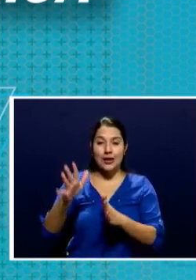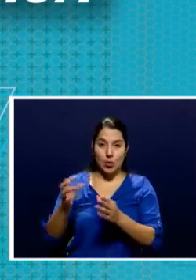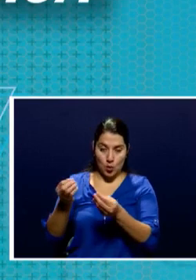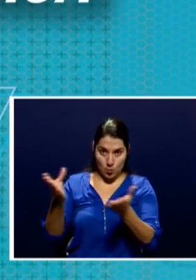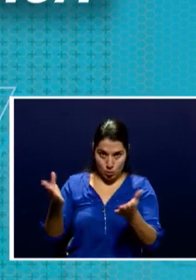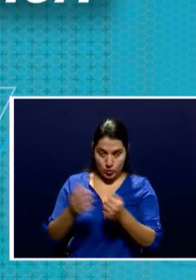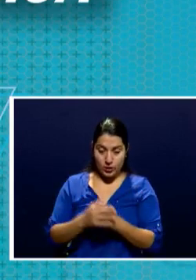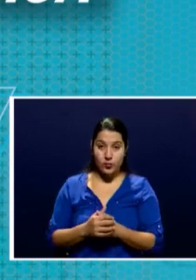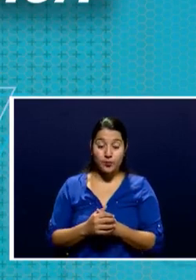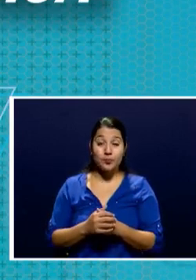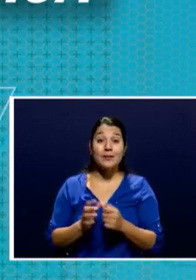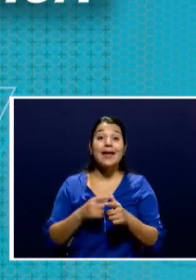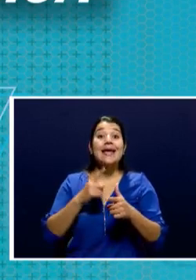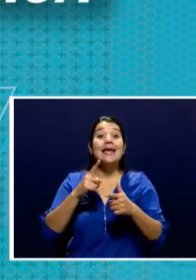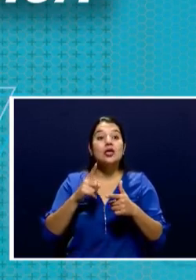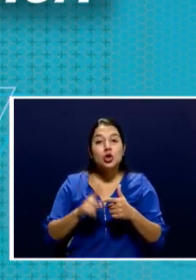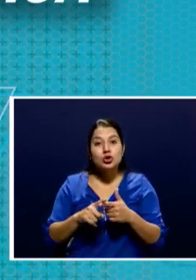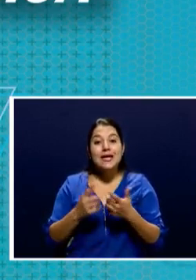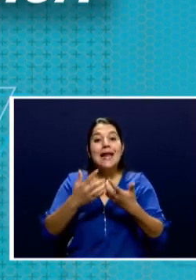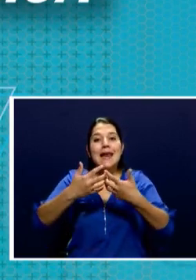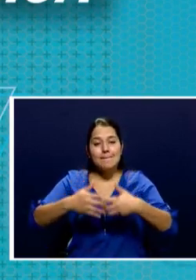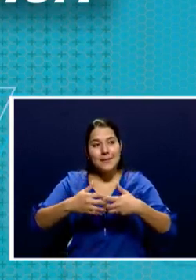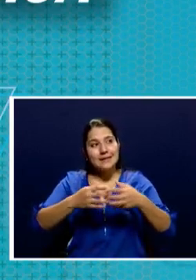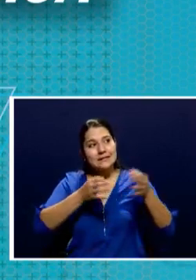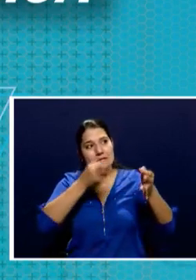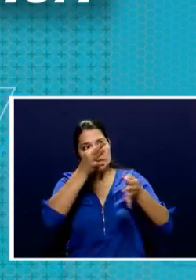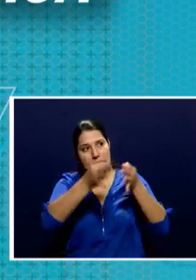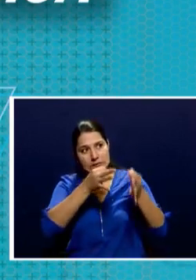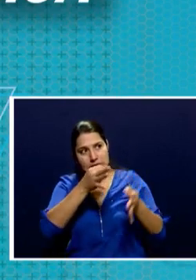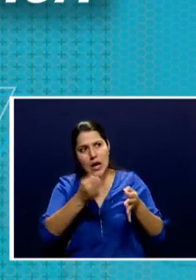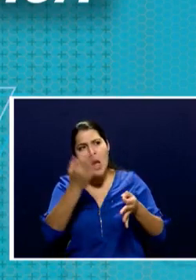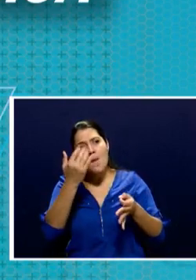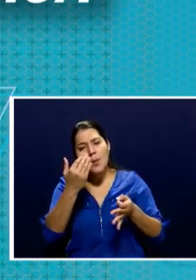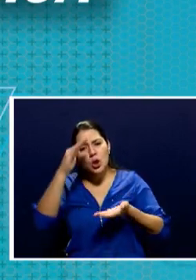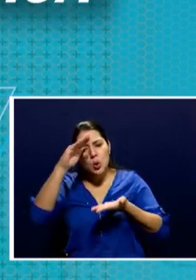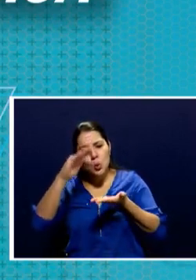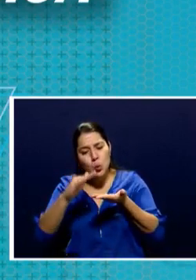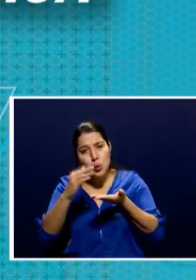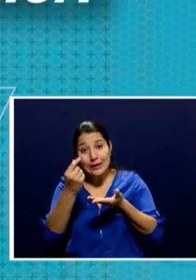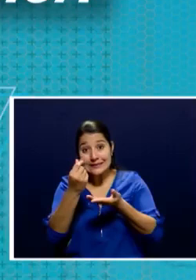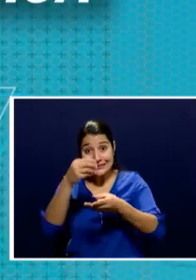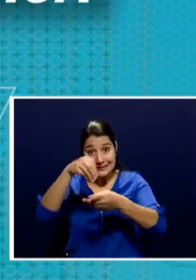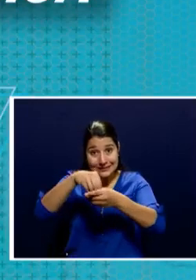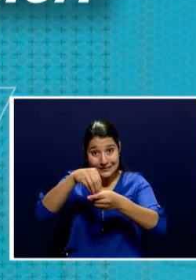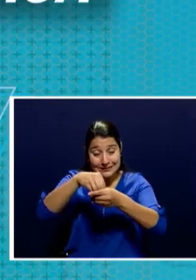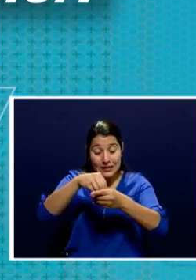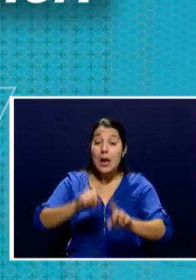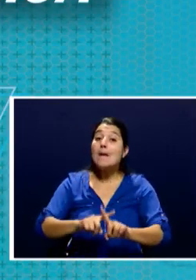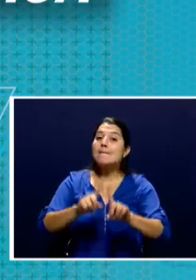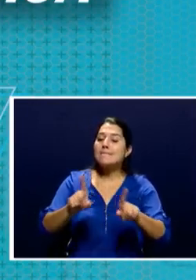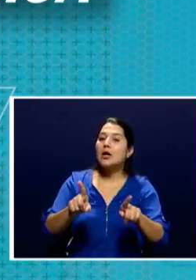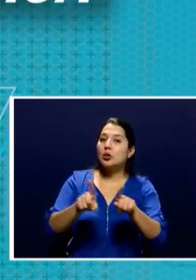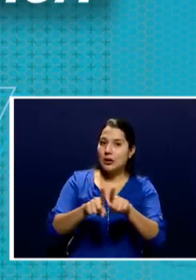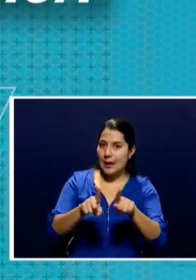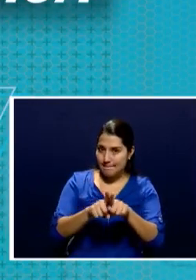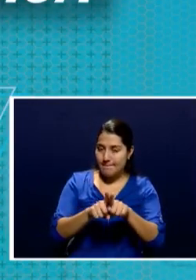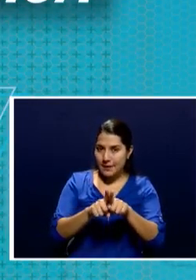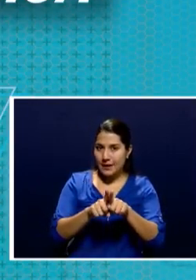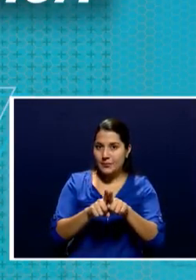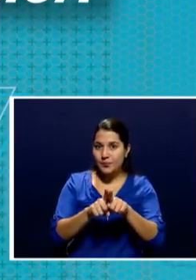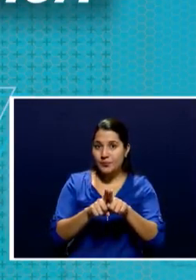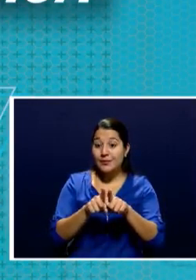la empresa expresa las razones por las que tiene el deterioro de sus ingresos, pero además también ahí nos pone el nivel de